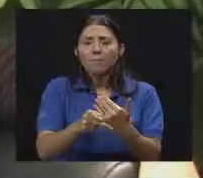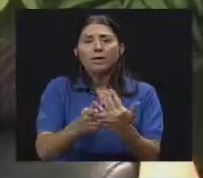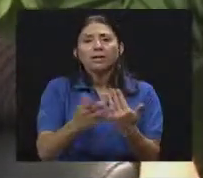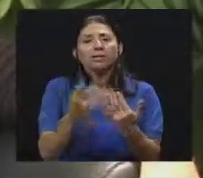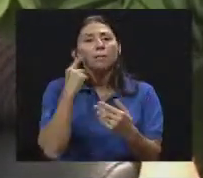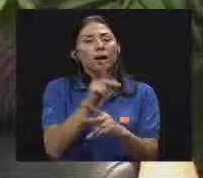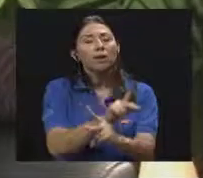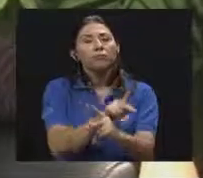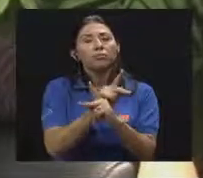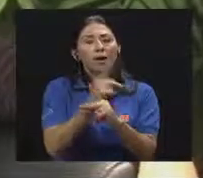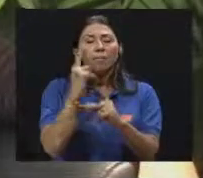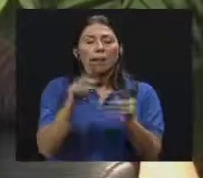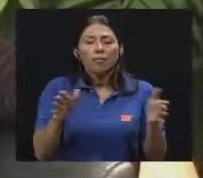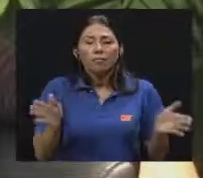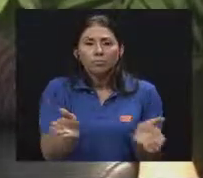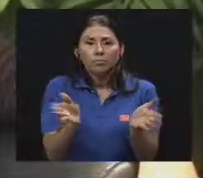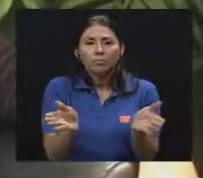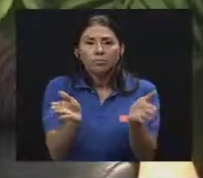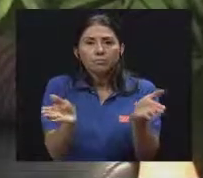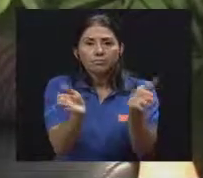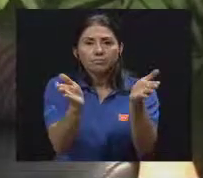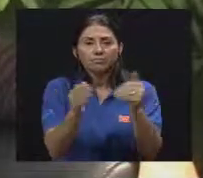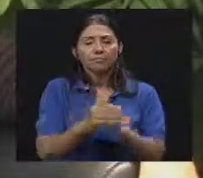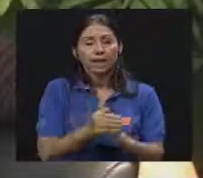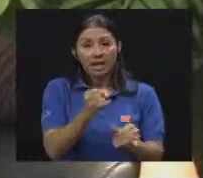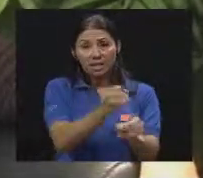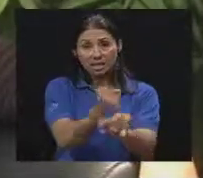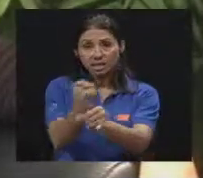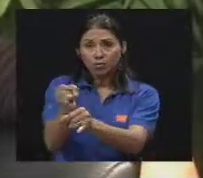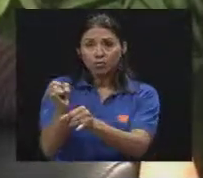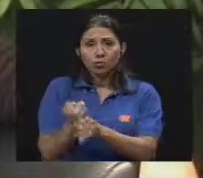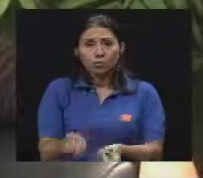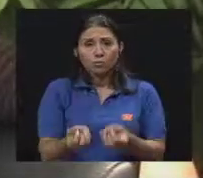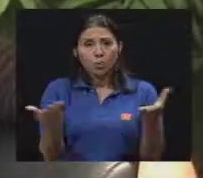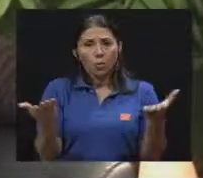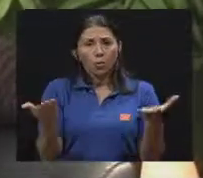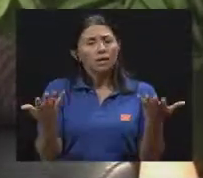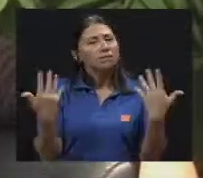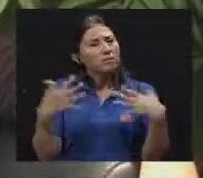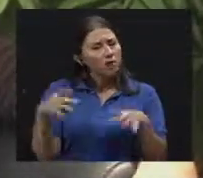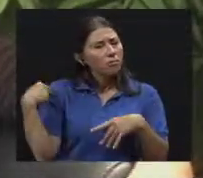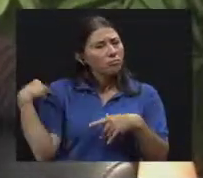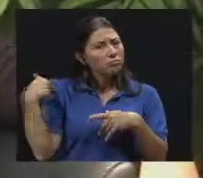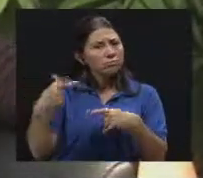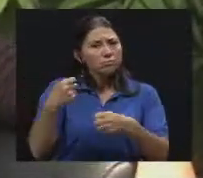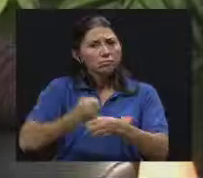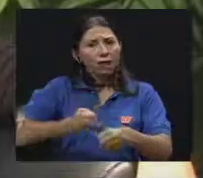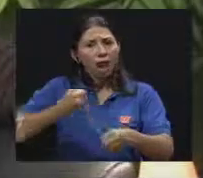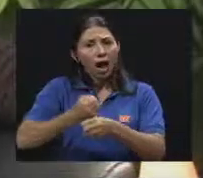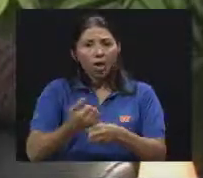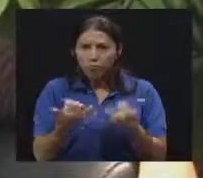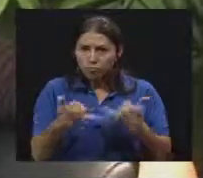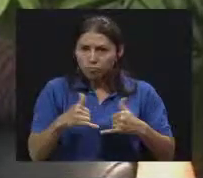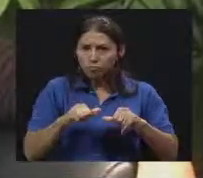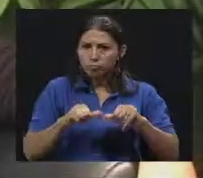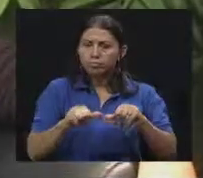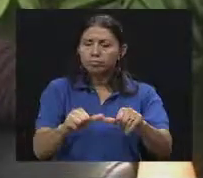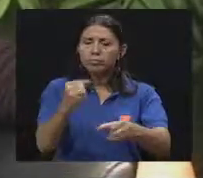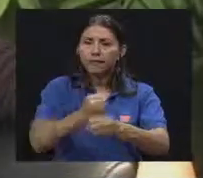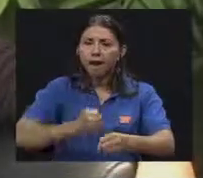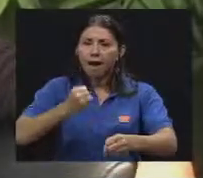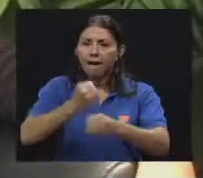de prevención y de promoción, ¿verdad? Las instituciones del Estado han trabajado y están trabajando